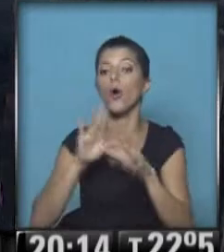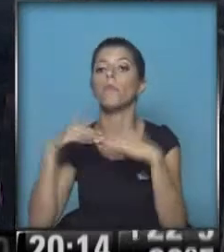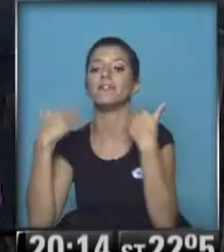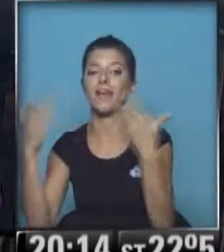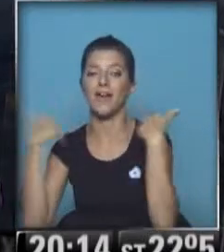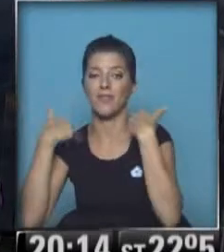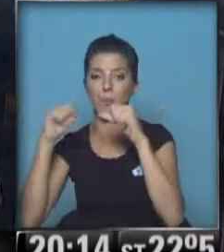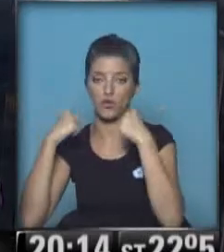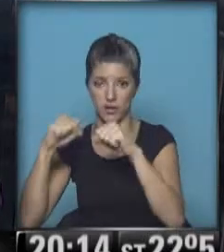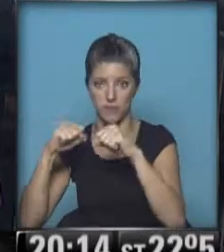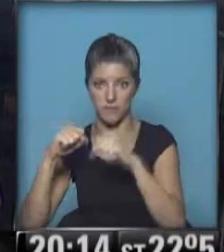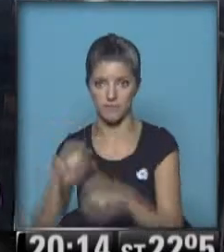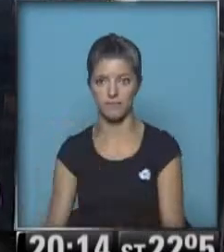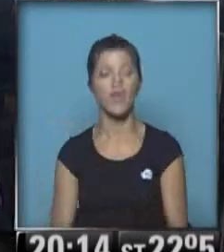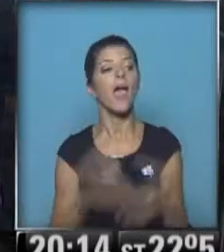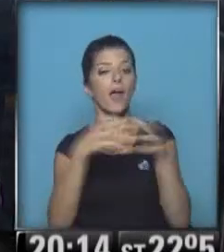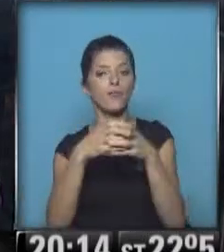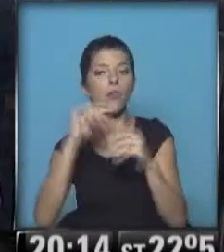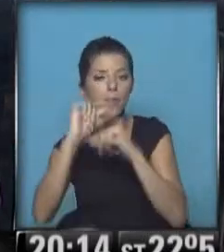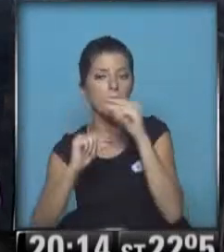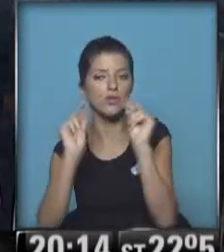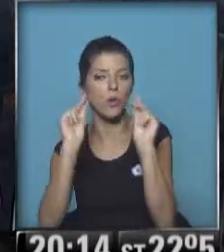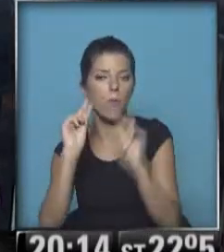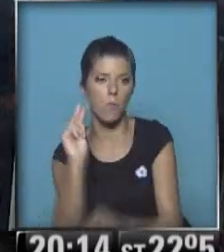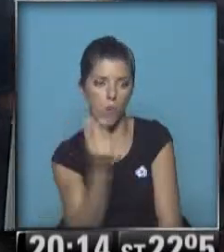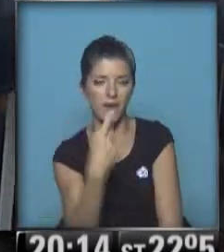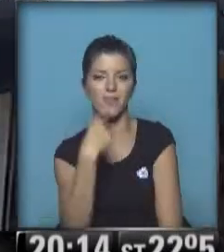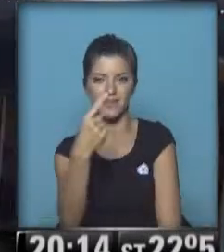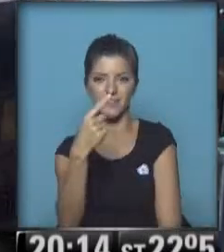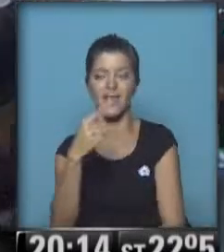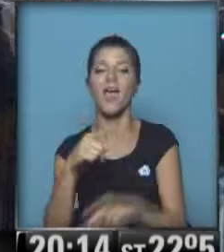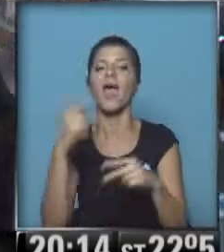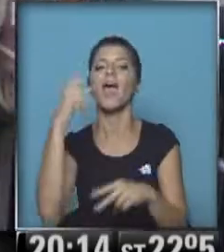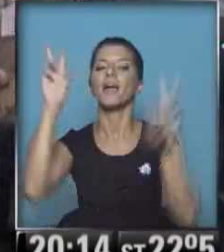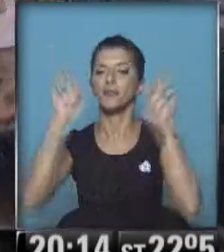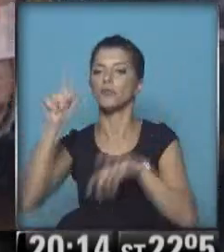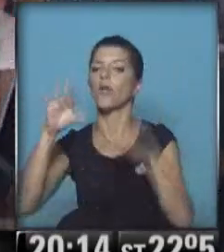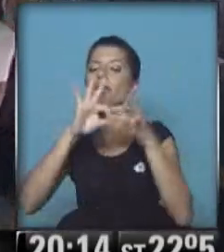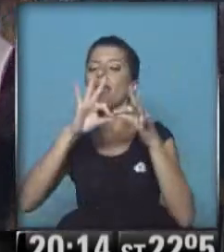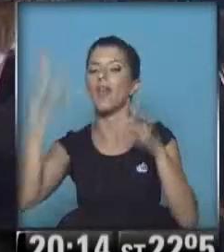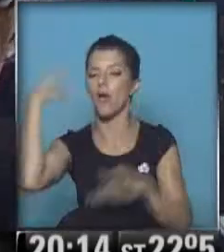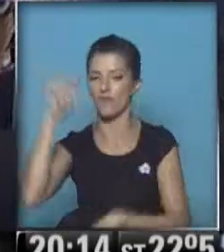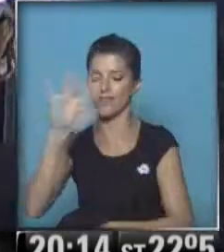esta situación? El fútbol muere de a poco, ese es el título, sí, de la conferencia de prensa de Gallardo, sí, de la que vamos a hablar en un ratito nada más.